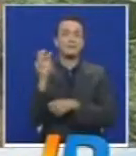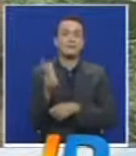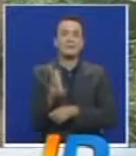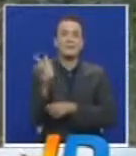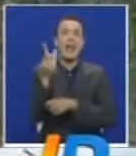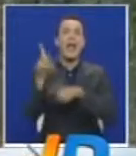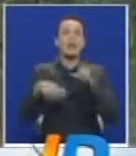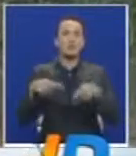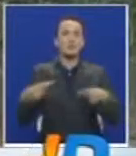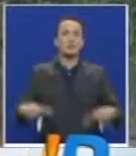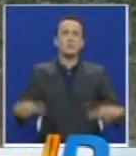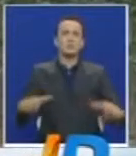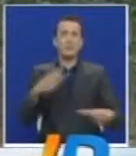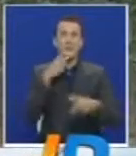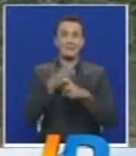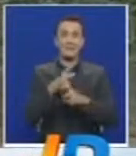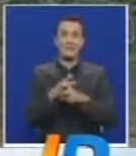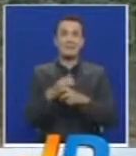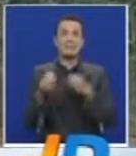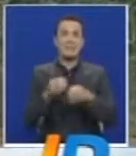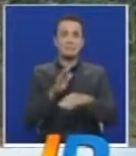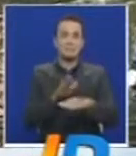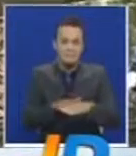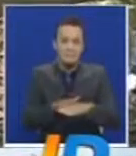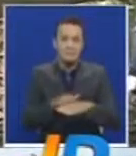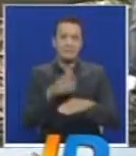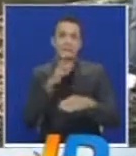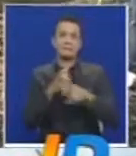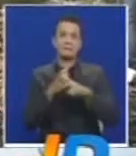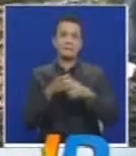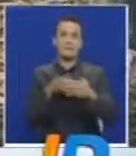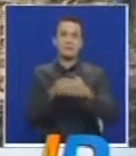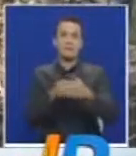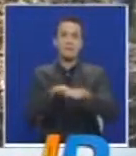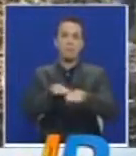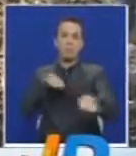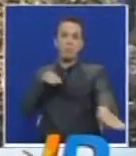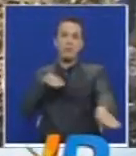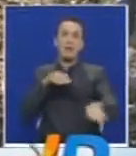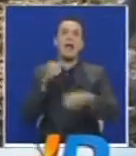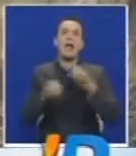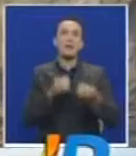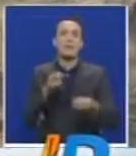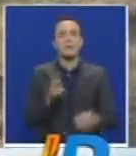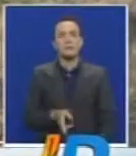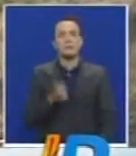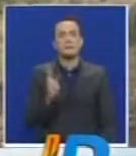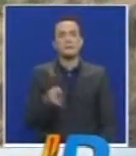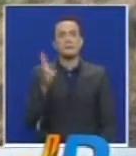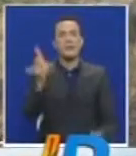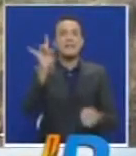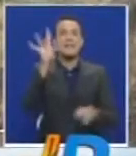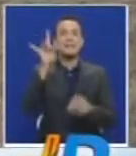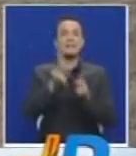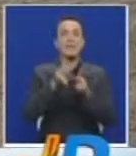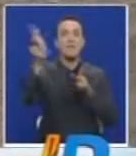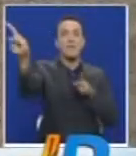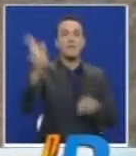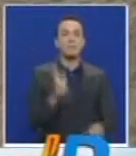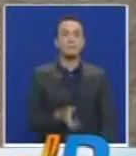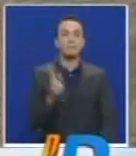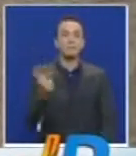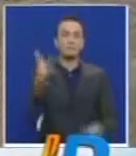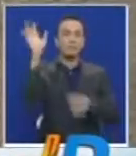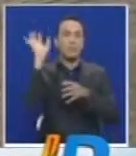quedan atascados bloqueando por completo la carretera y quienes viajan por esta vía deben realizar recorridos de hasta 15 kilómetros a pie, acompañados